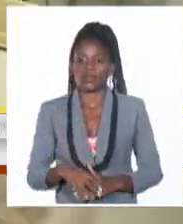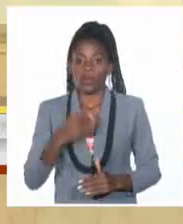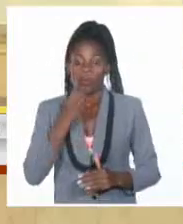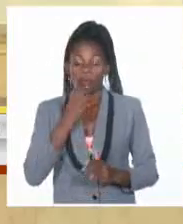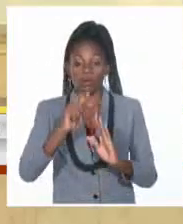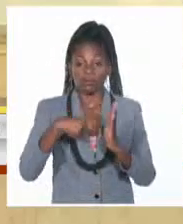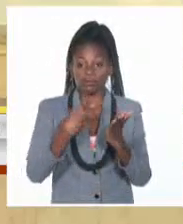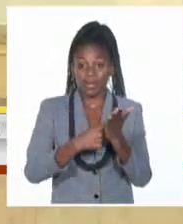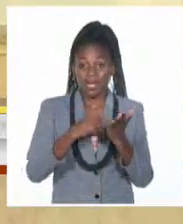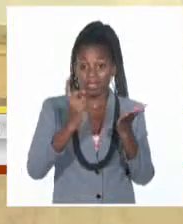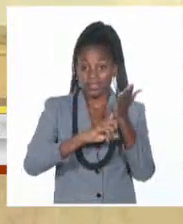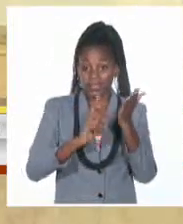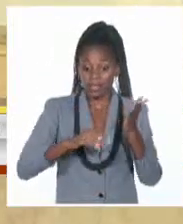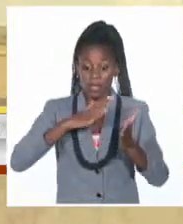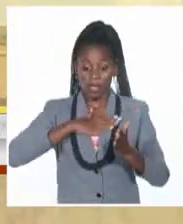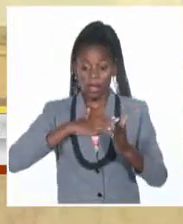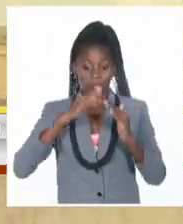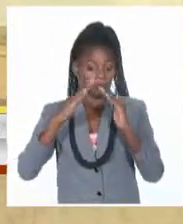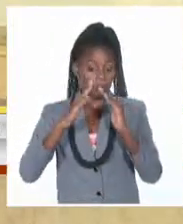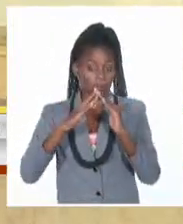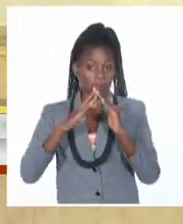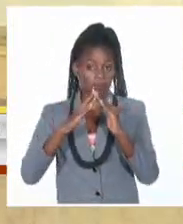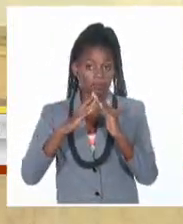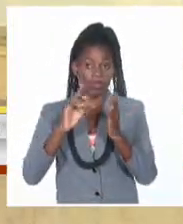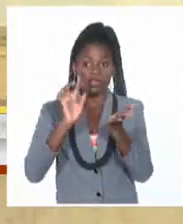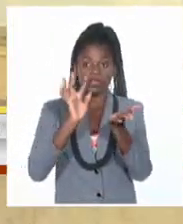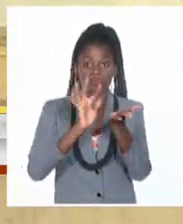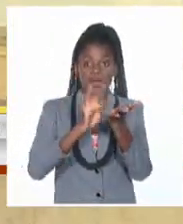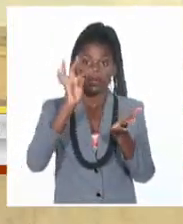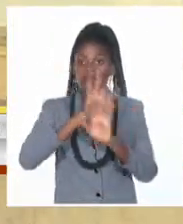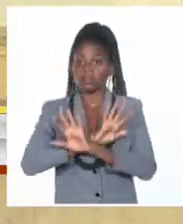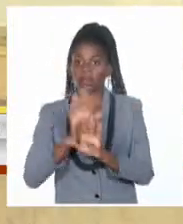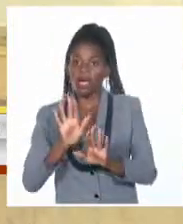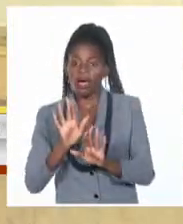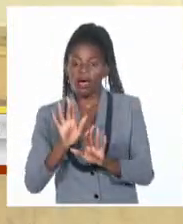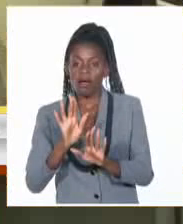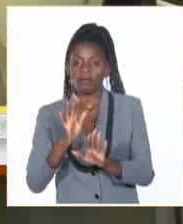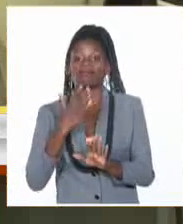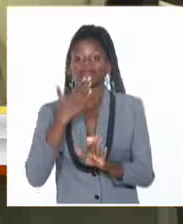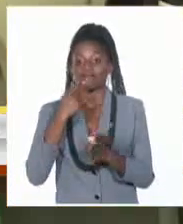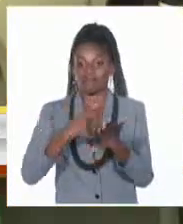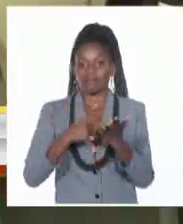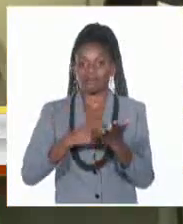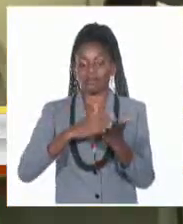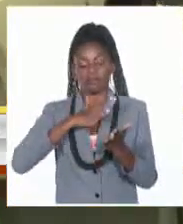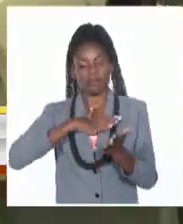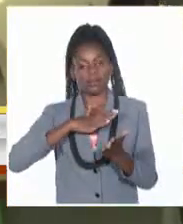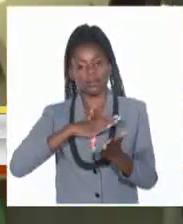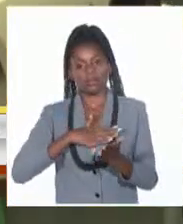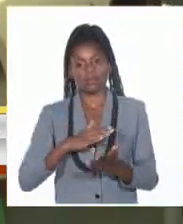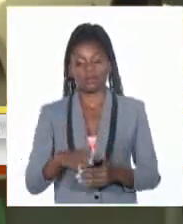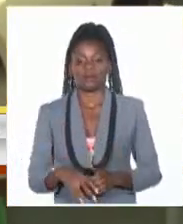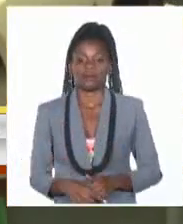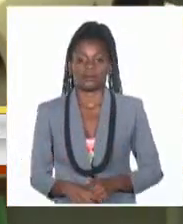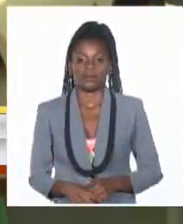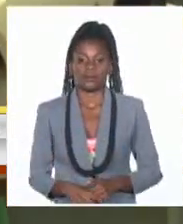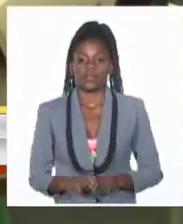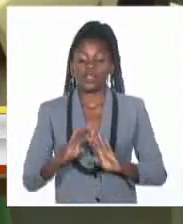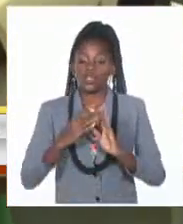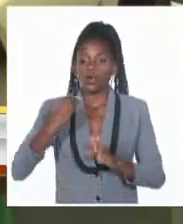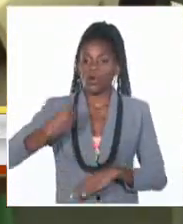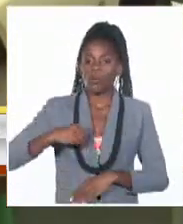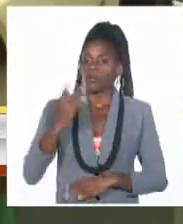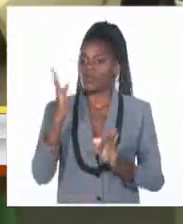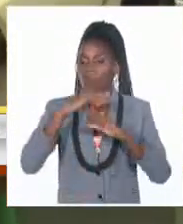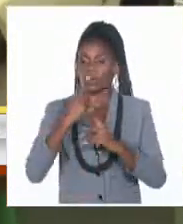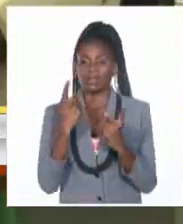electricidad desde la comodidad de la casa con un clic solamente en nuestro teléfono es realmente una bondad que todos debemos aprovechar. No hay necesidad, a